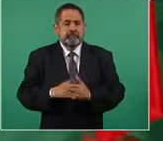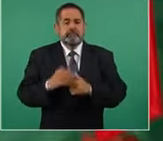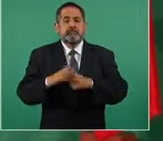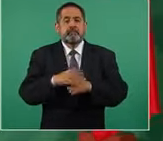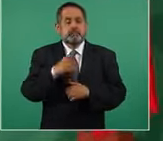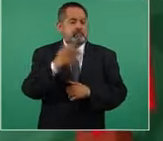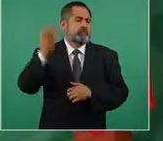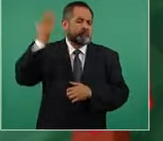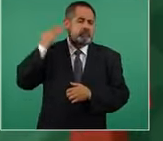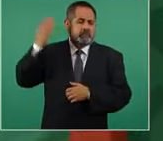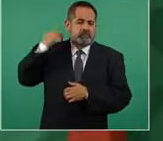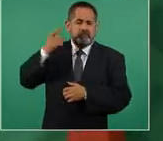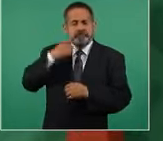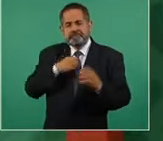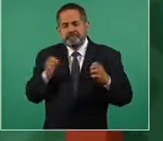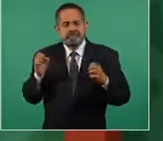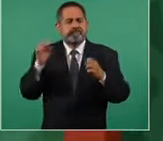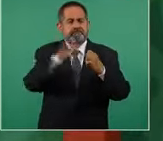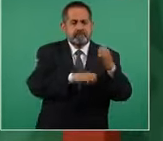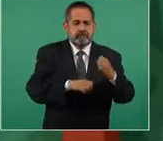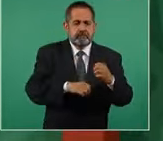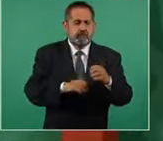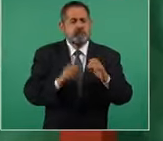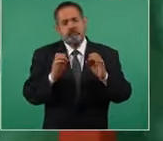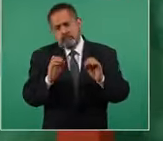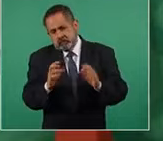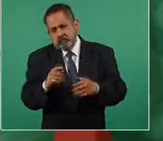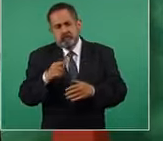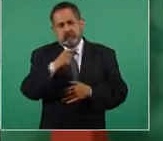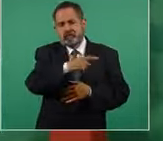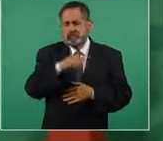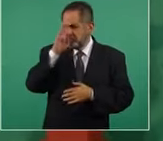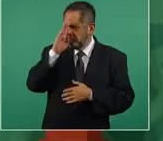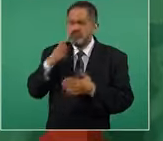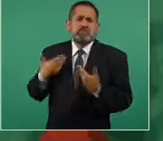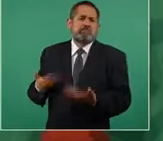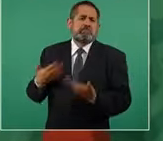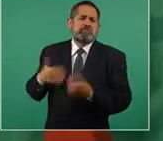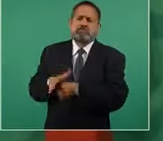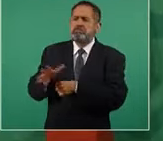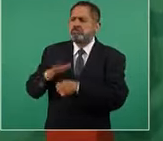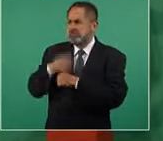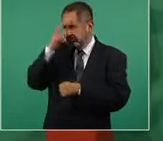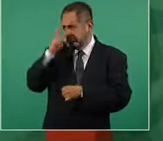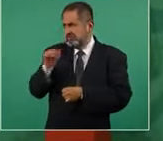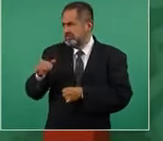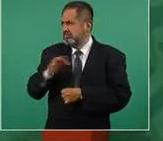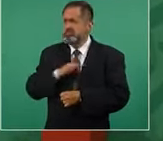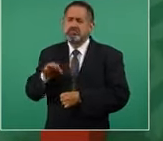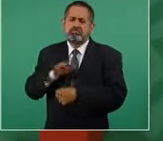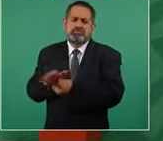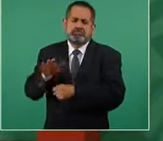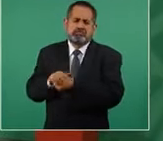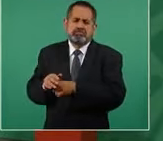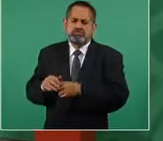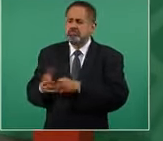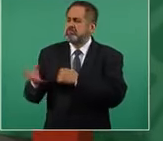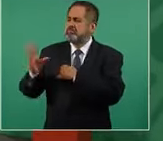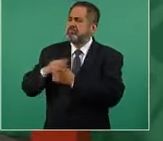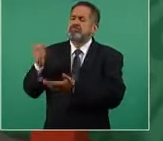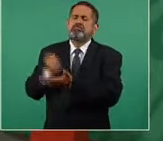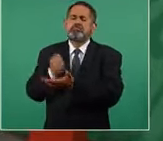fueron engañados o pensaban de que así era en México, que se podían sacar estos